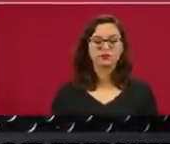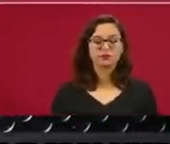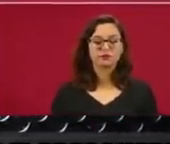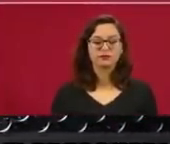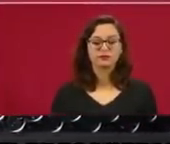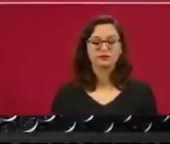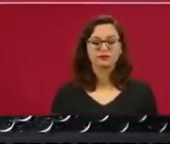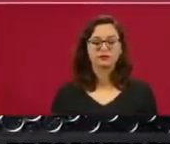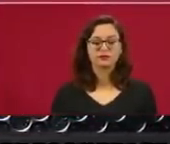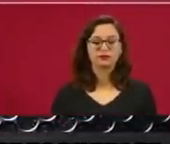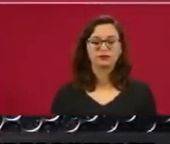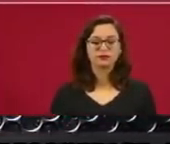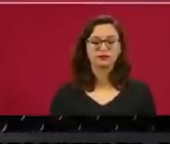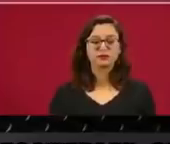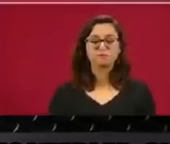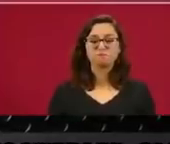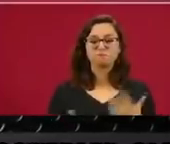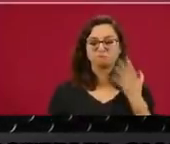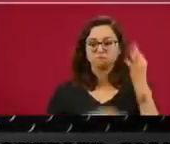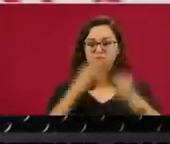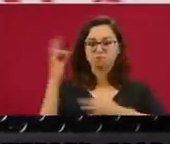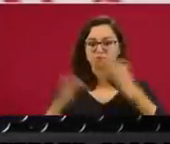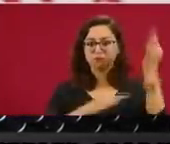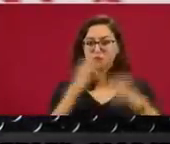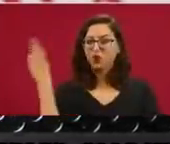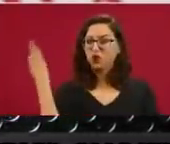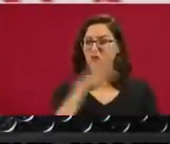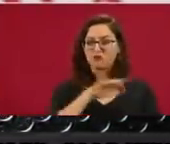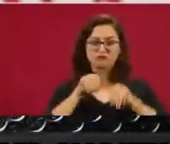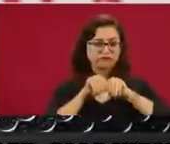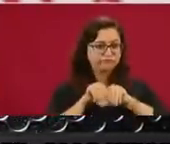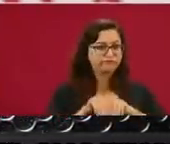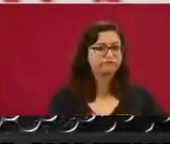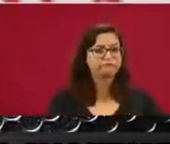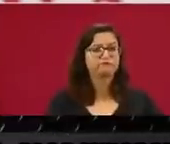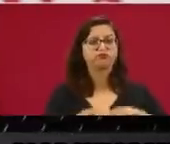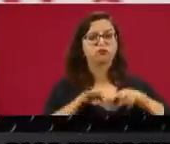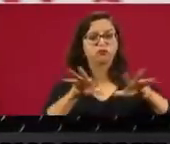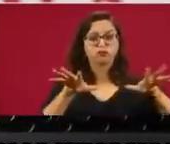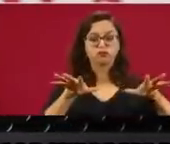sale una noticia falsa y de inmediato